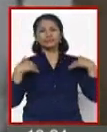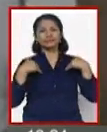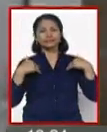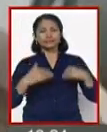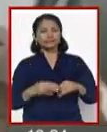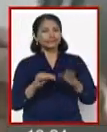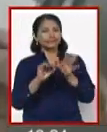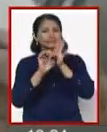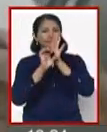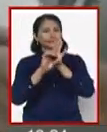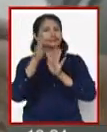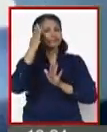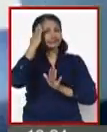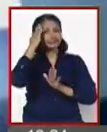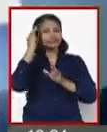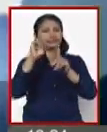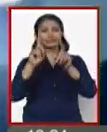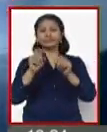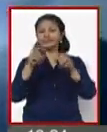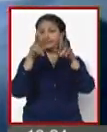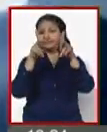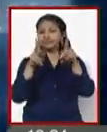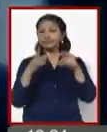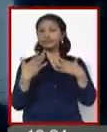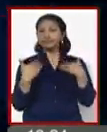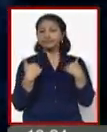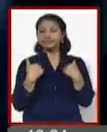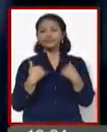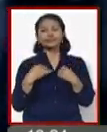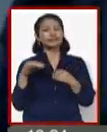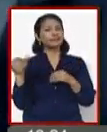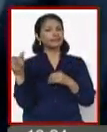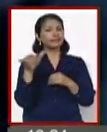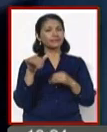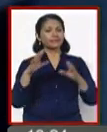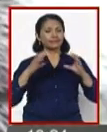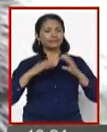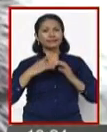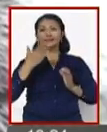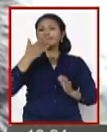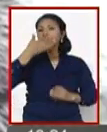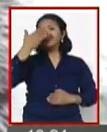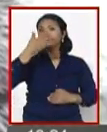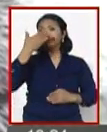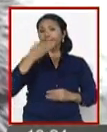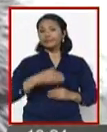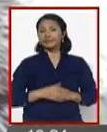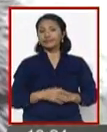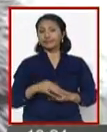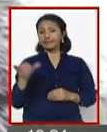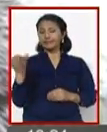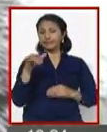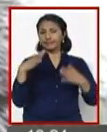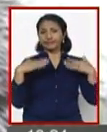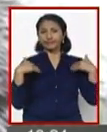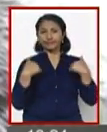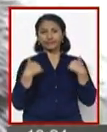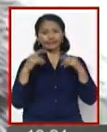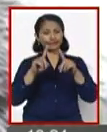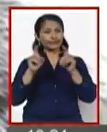animales. Por ejemplo, ¿usted sabía que el ser humano tiene igual de capacidades olfativas que un animal?